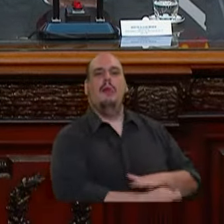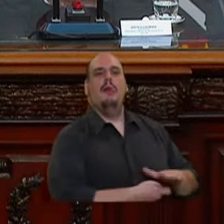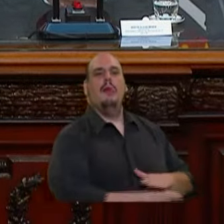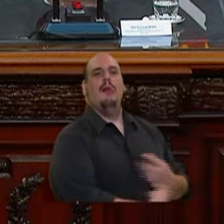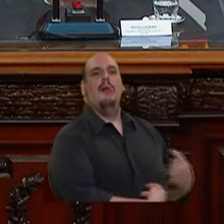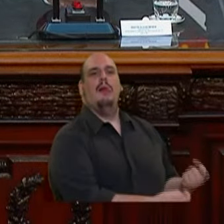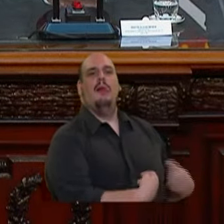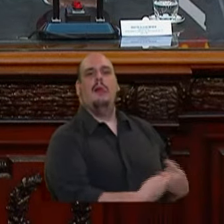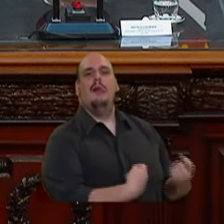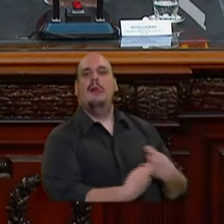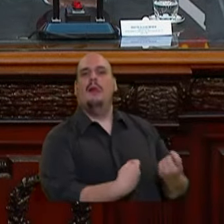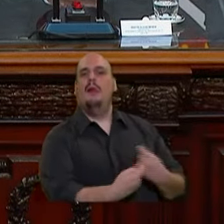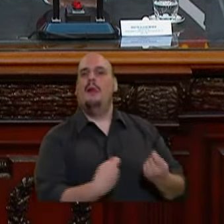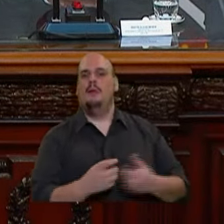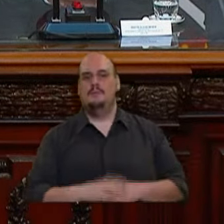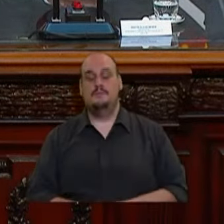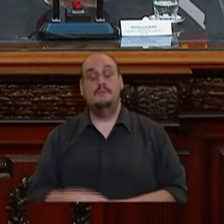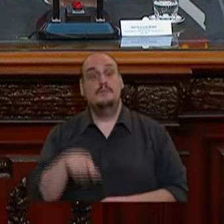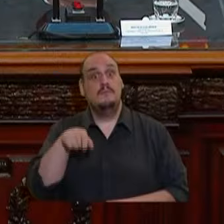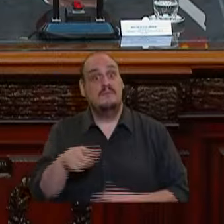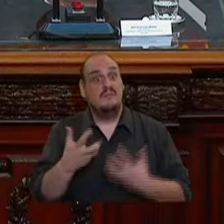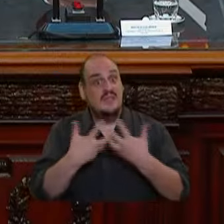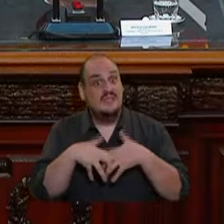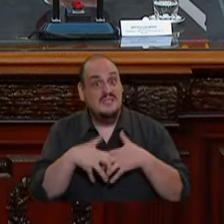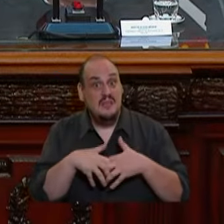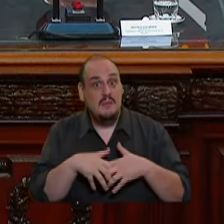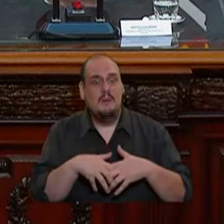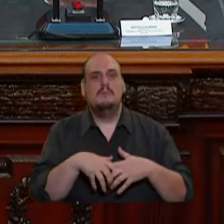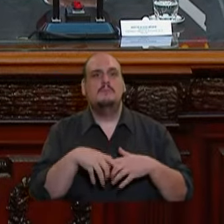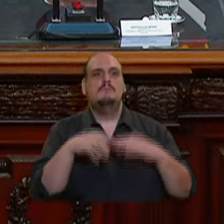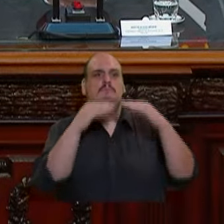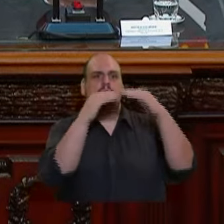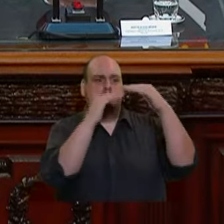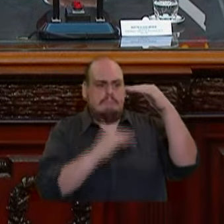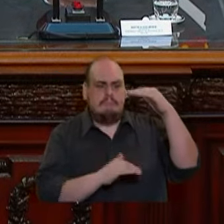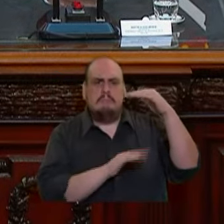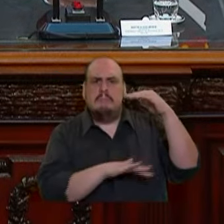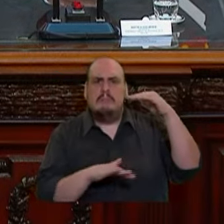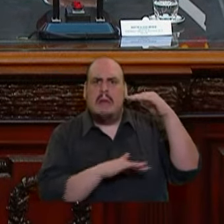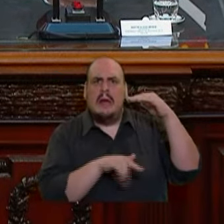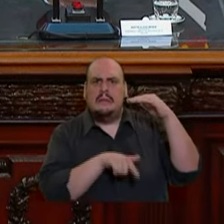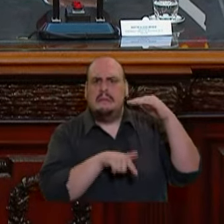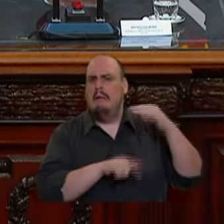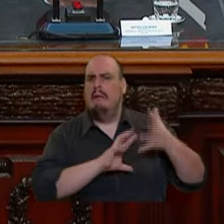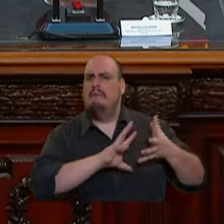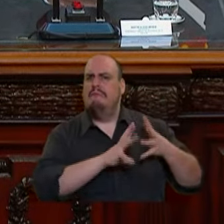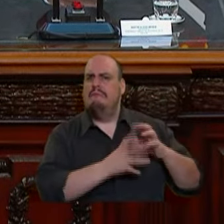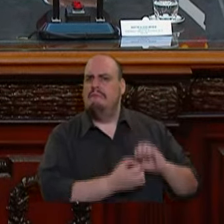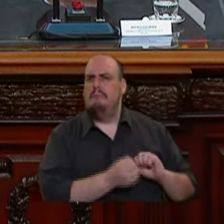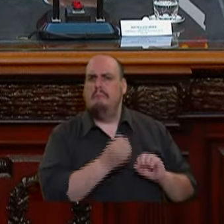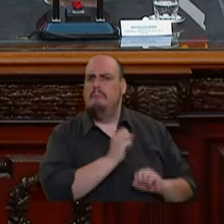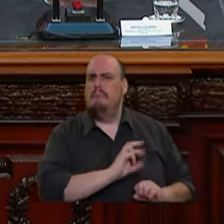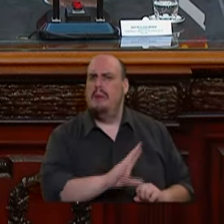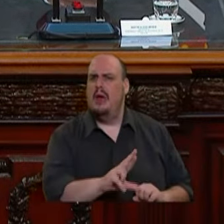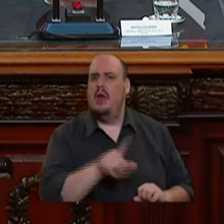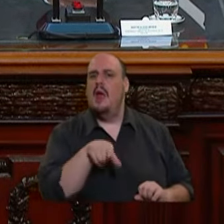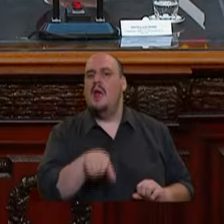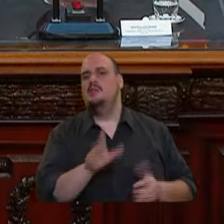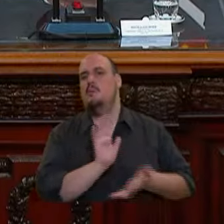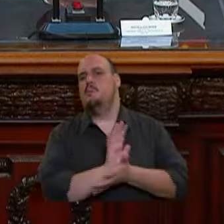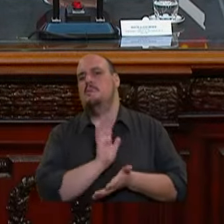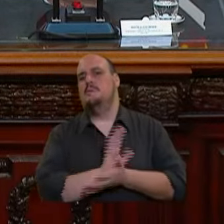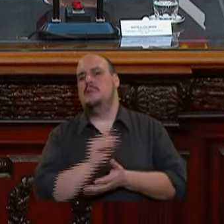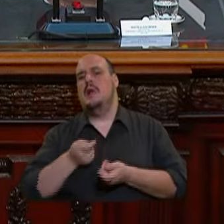amigos. En este sistema, lo que está en la base del deterioro generalizado de los últimos 100 años, la construcción de una fachada,